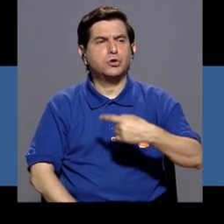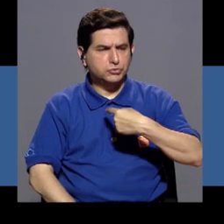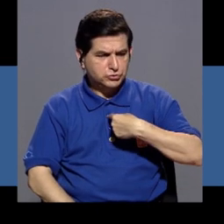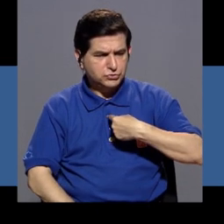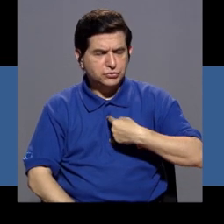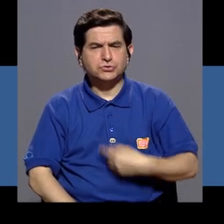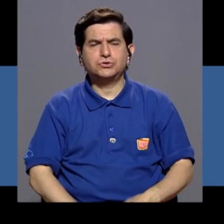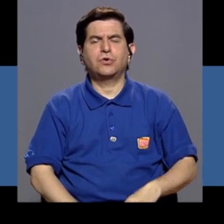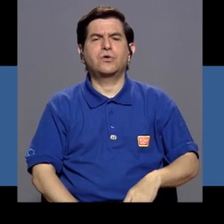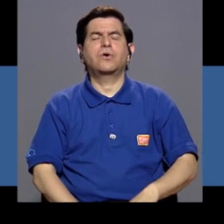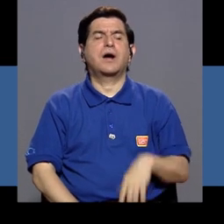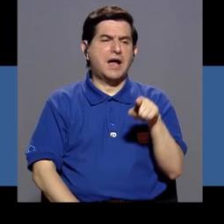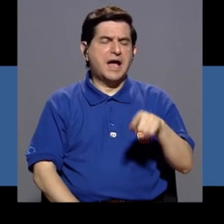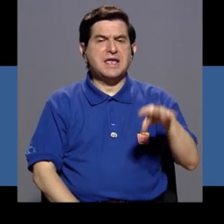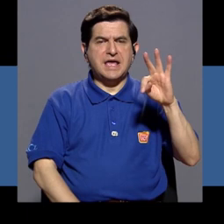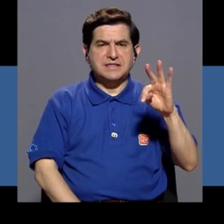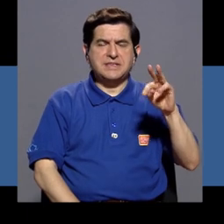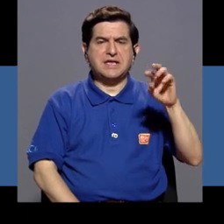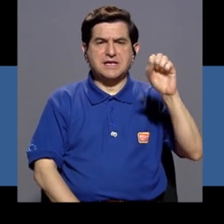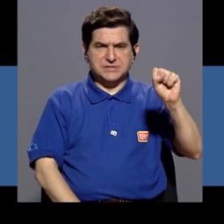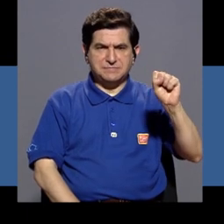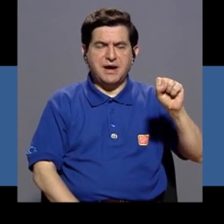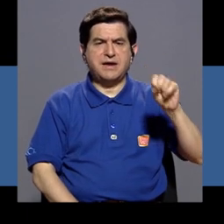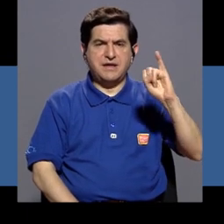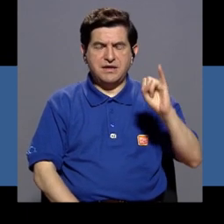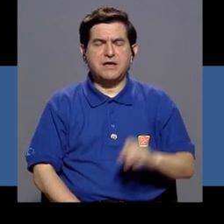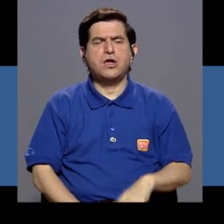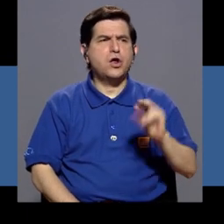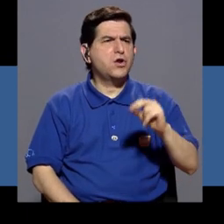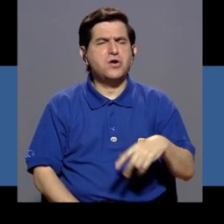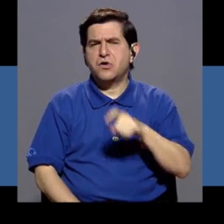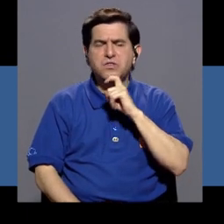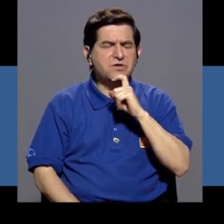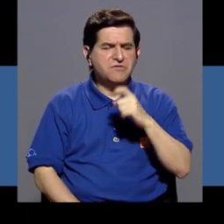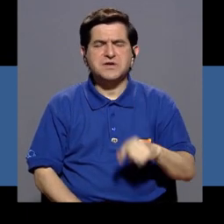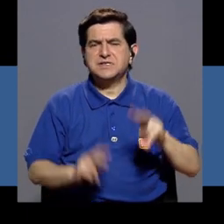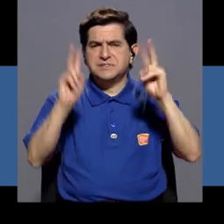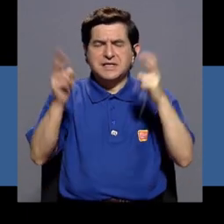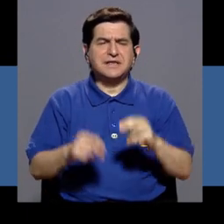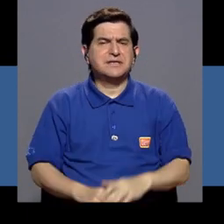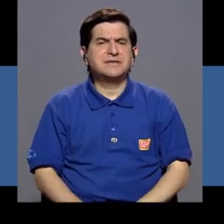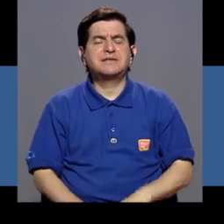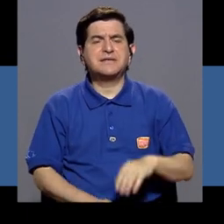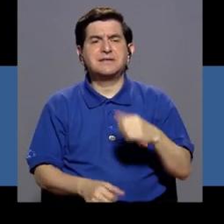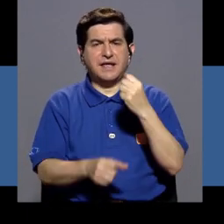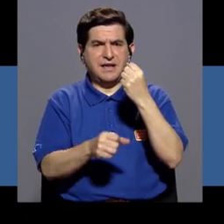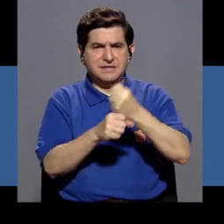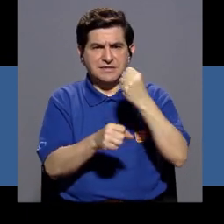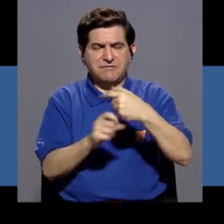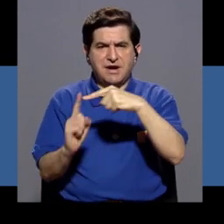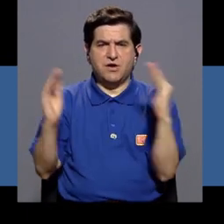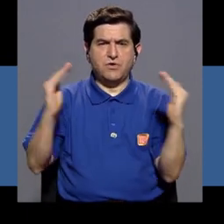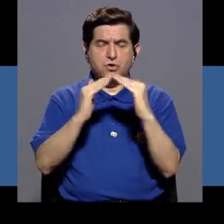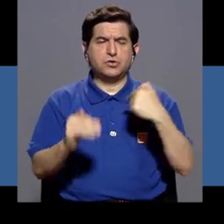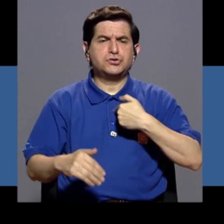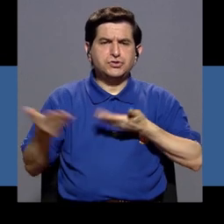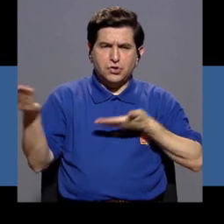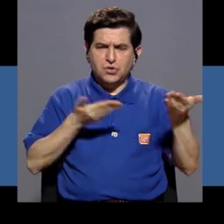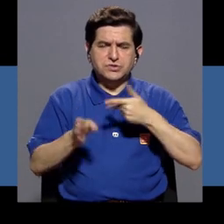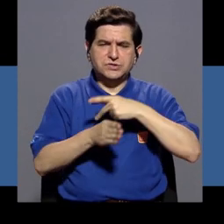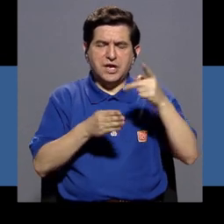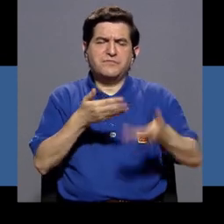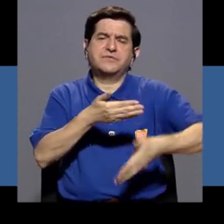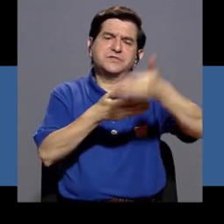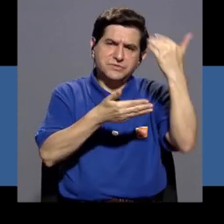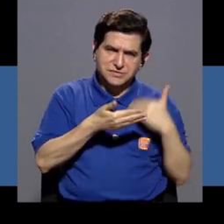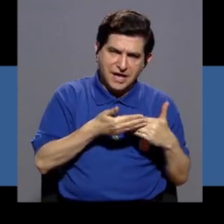Bueno, yo ya cuando llegué a TeamSmart no me costó el tema del teletrabajo muchísimo porque yo había trabajado como servicios